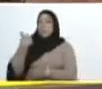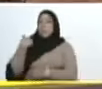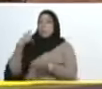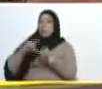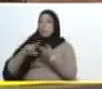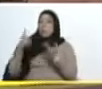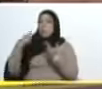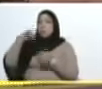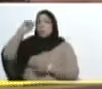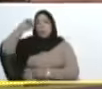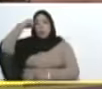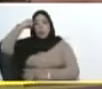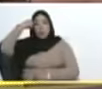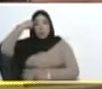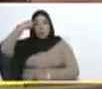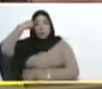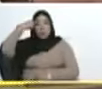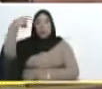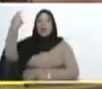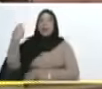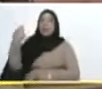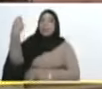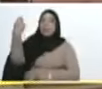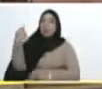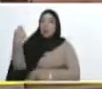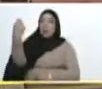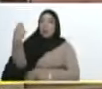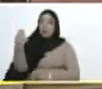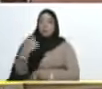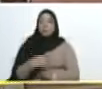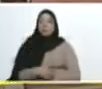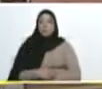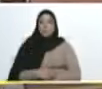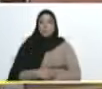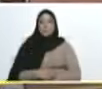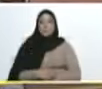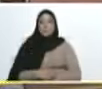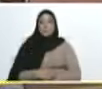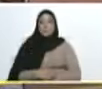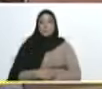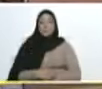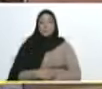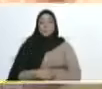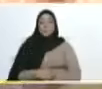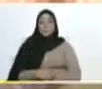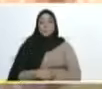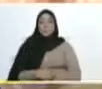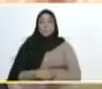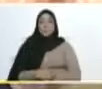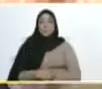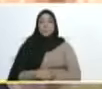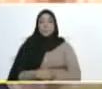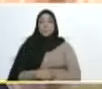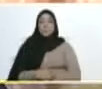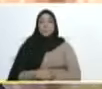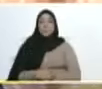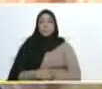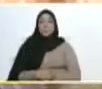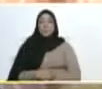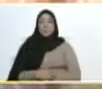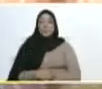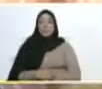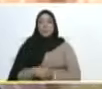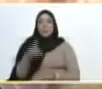diputada, veníamos hablando con la diputada Silvia